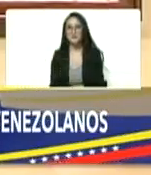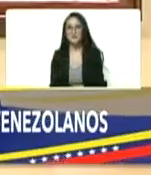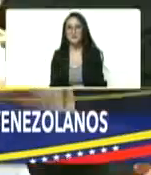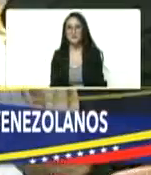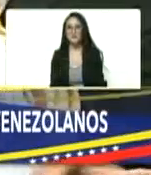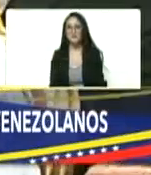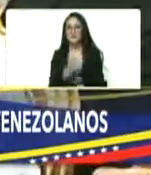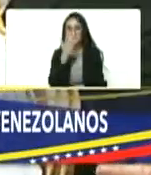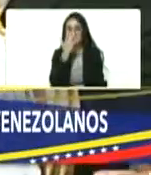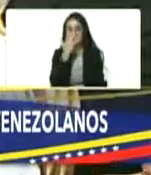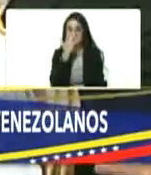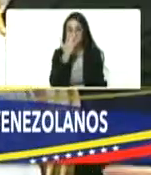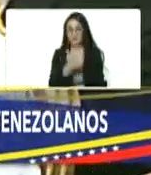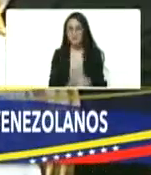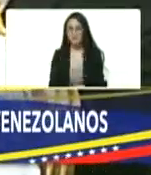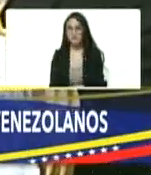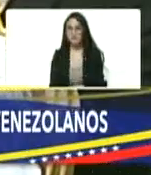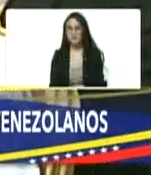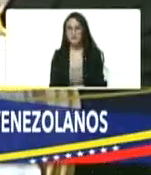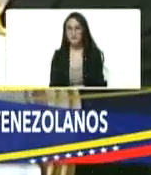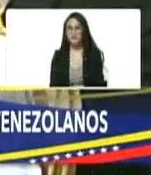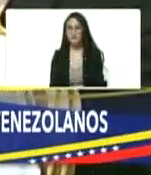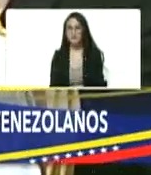tiene corte de chamito, le dije.